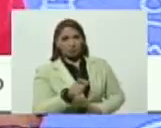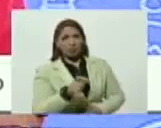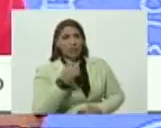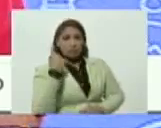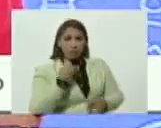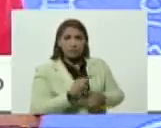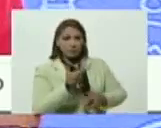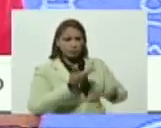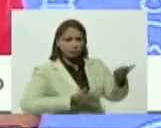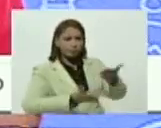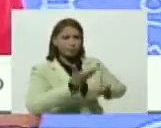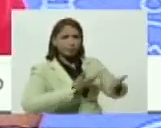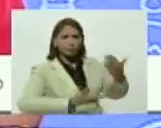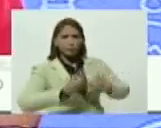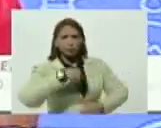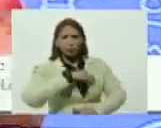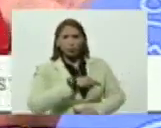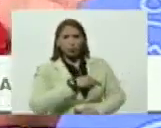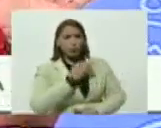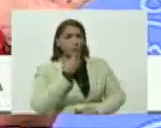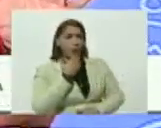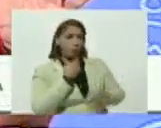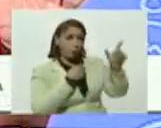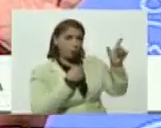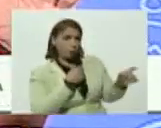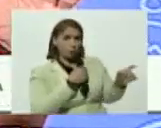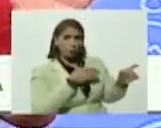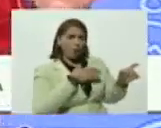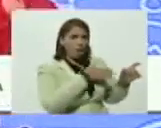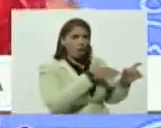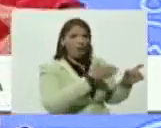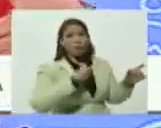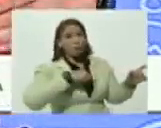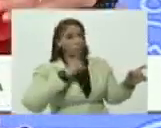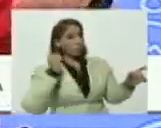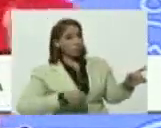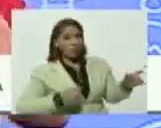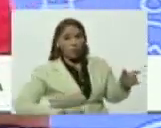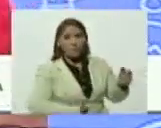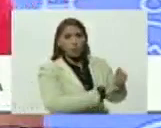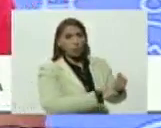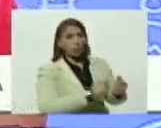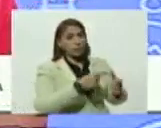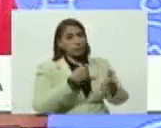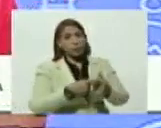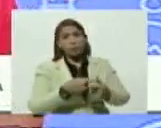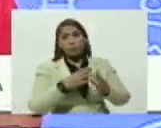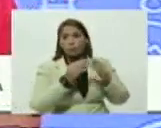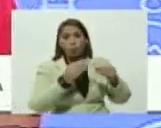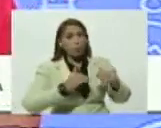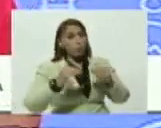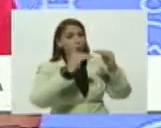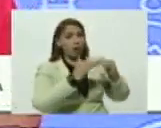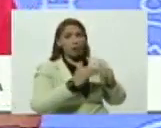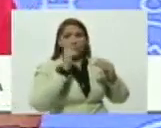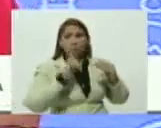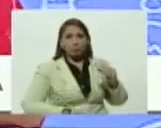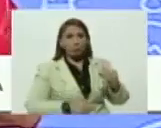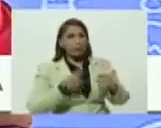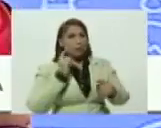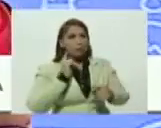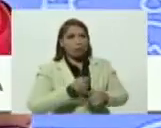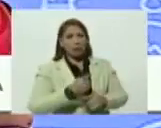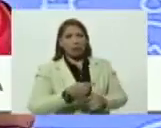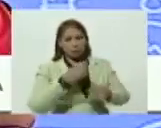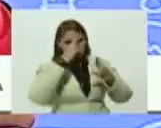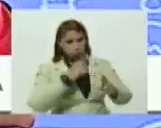entre nosotros. Lo que sea con uno, es con todos. Pero todos entonces debemos dar el ejemplo, siempre.